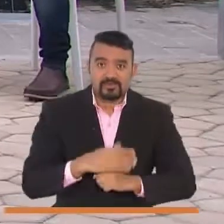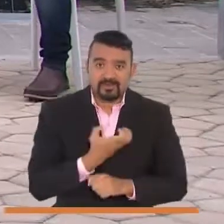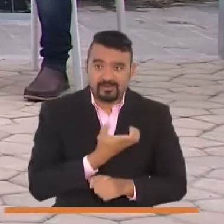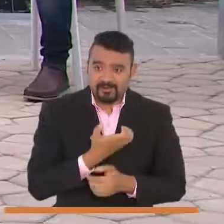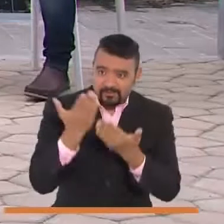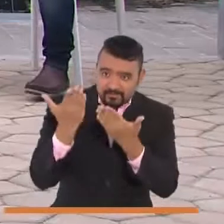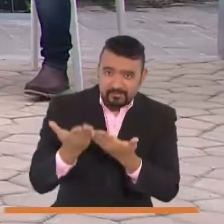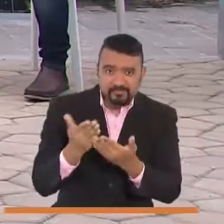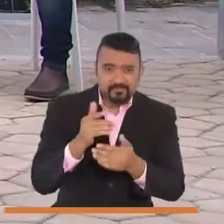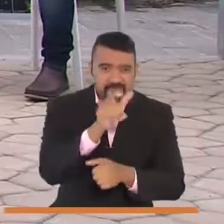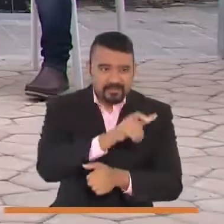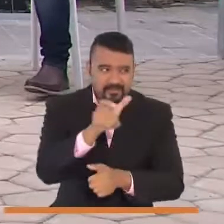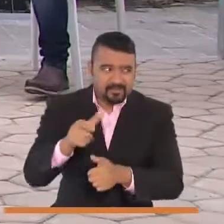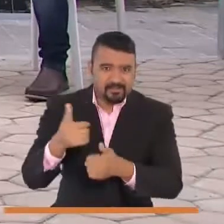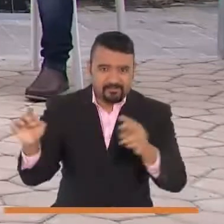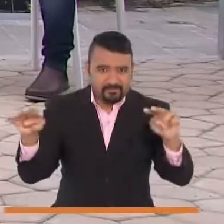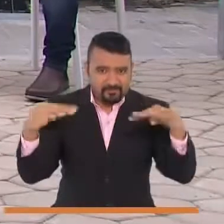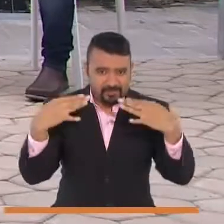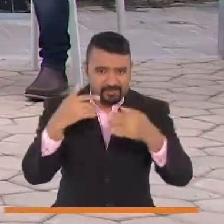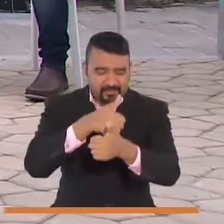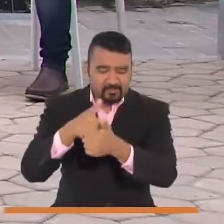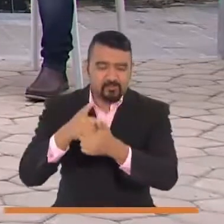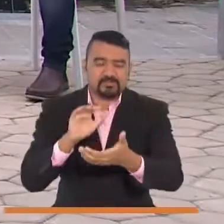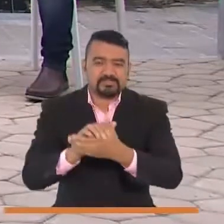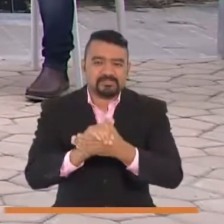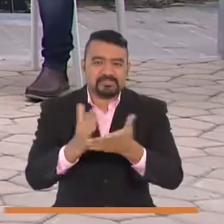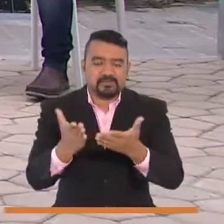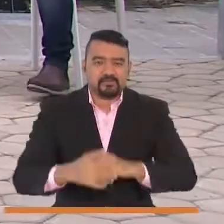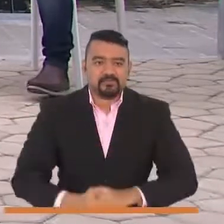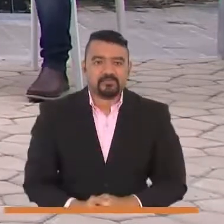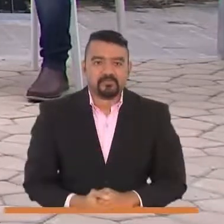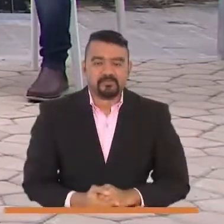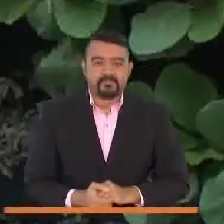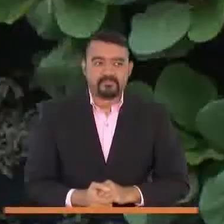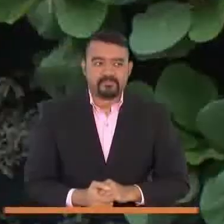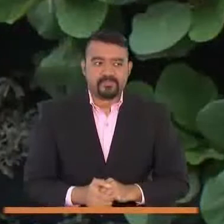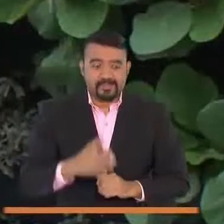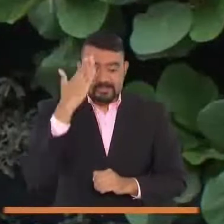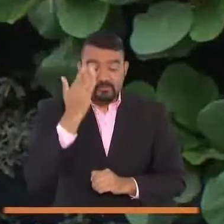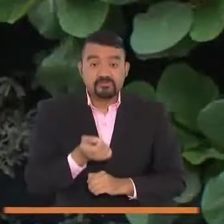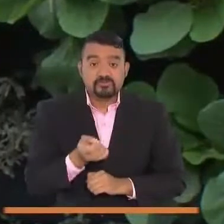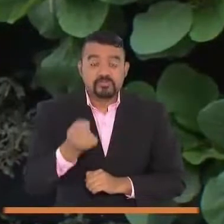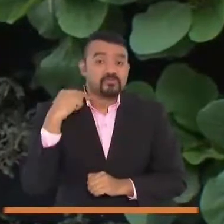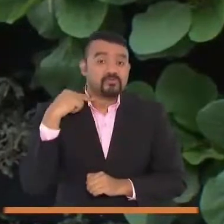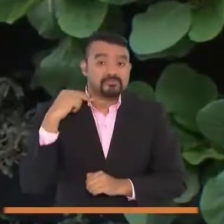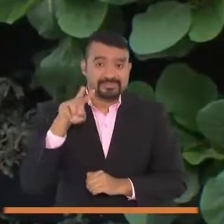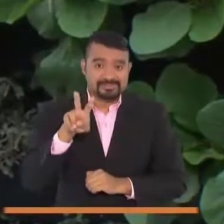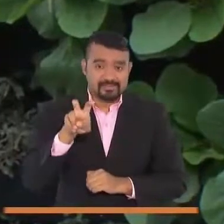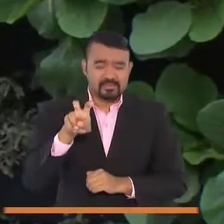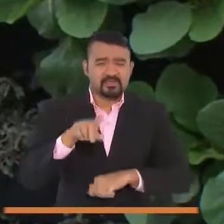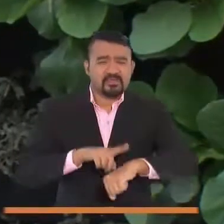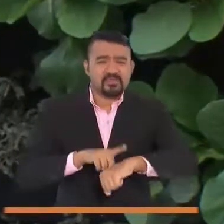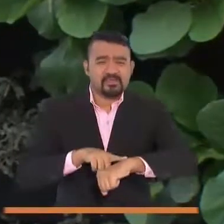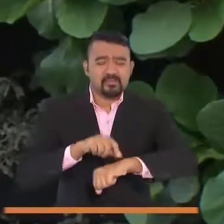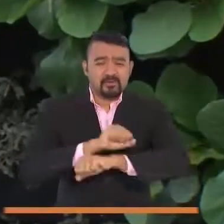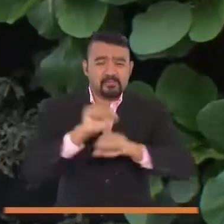del área metropolitana y todas las personas que nos ven por los diferentes medios. Entrega el próximo 7 de noviembre a las 11 de la